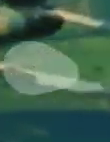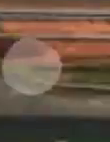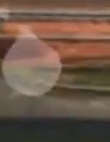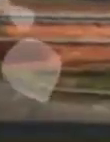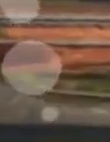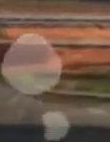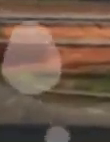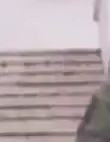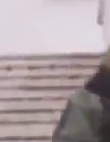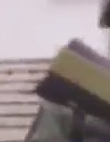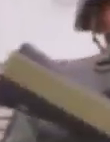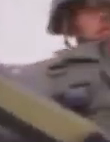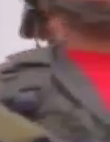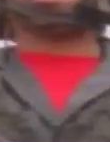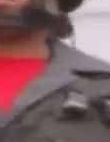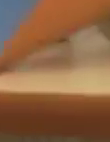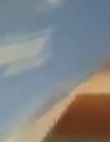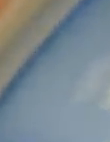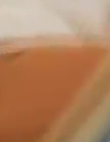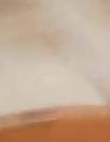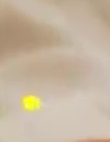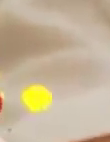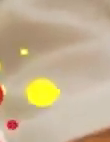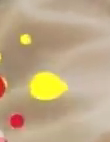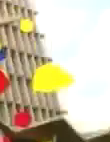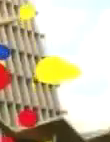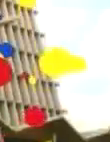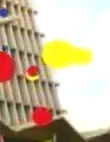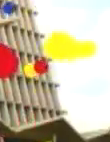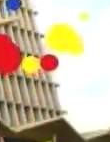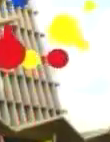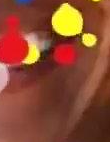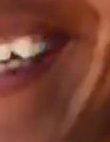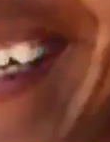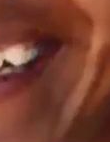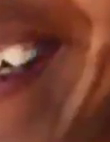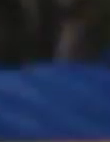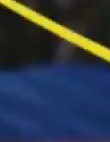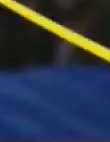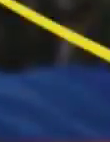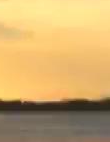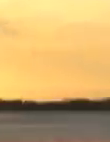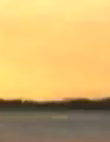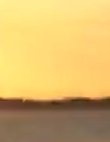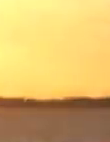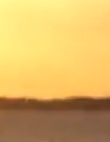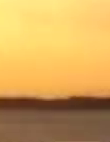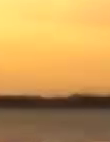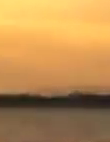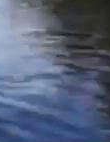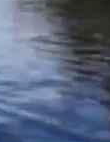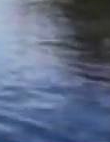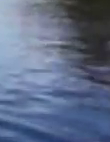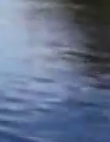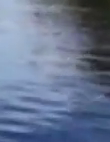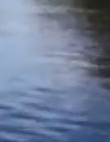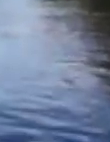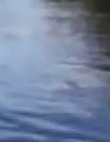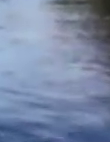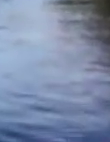Ha culminado esta transmisión conjunta de radio y televisión. Gracias